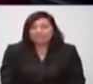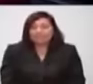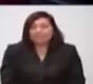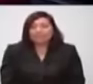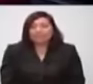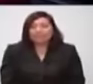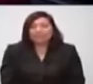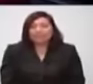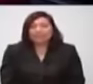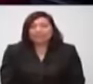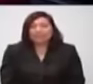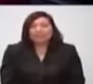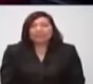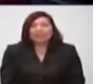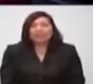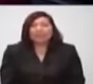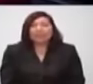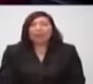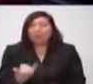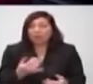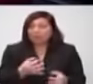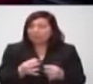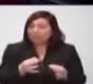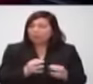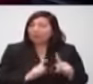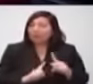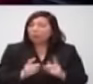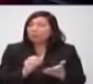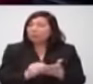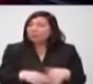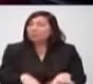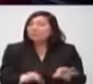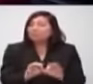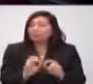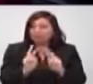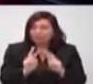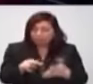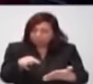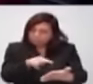por favor. Básicamente voy a detallar algunas de las más importantes observaciones.